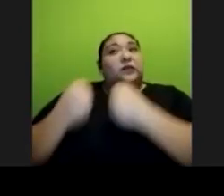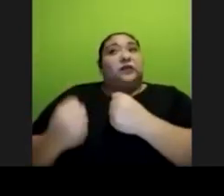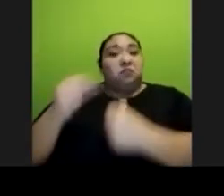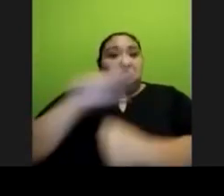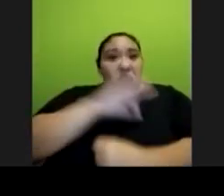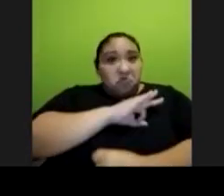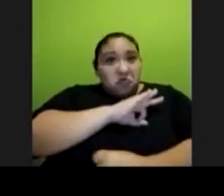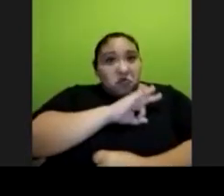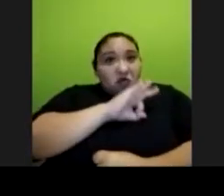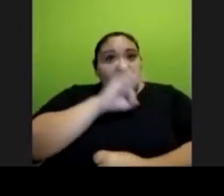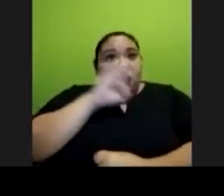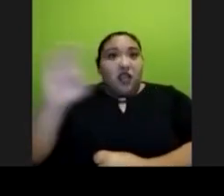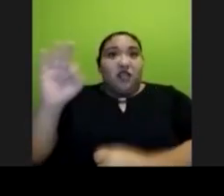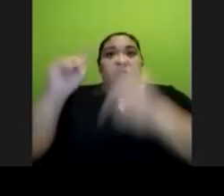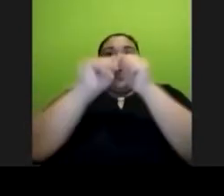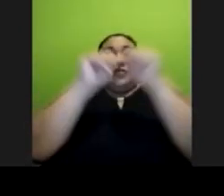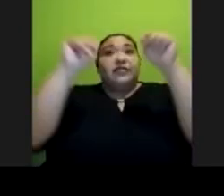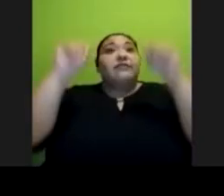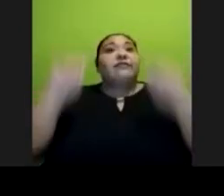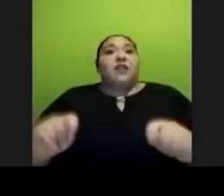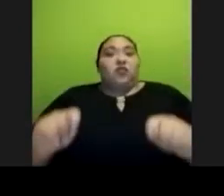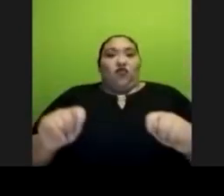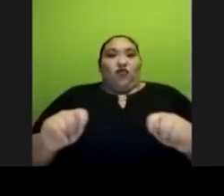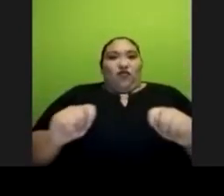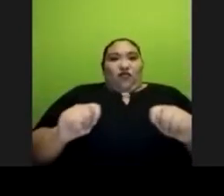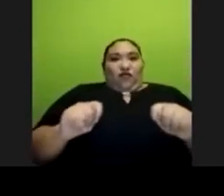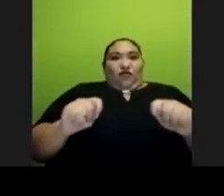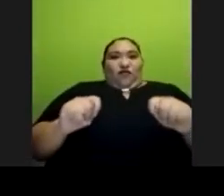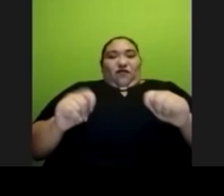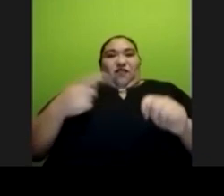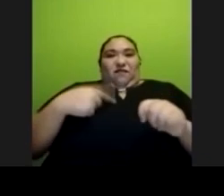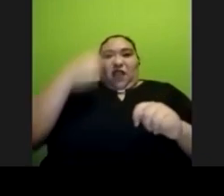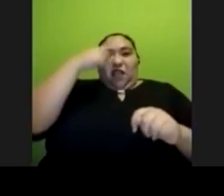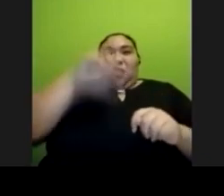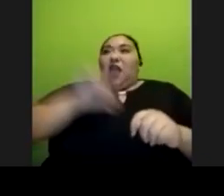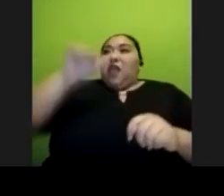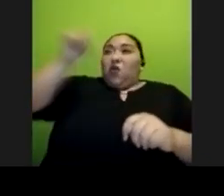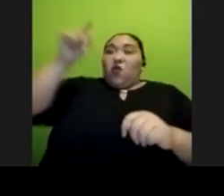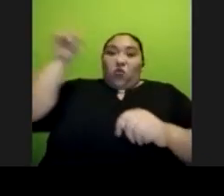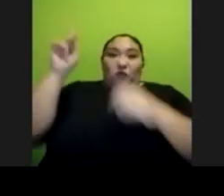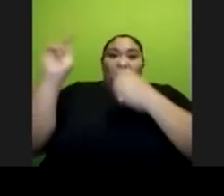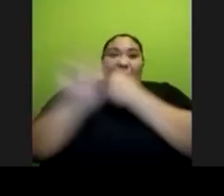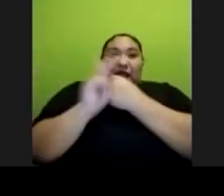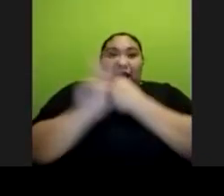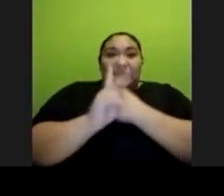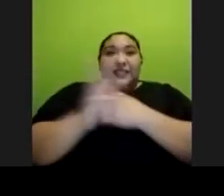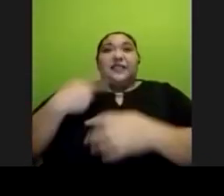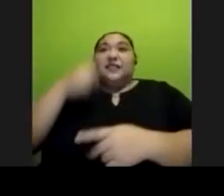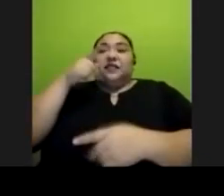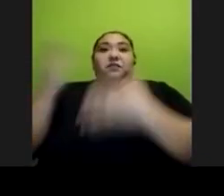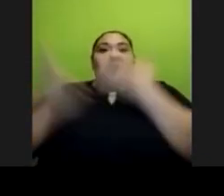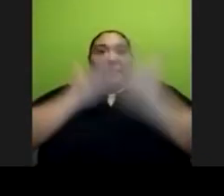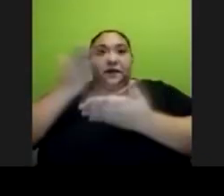títulos, recibir cédulas profesionales en México y empezar a ejercer sus